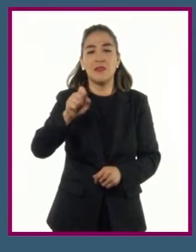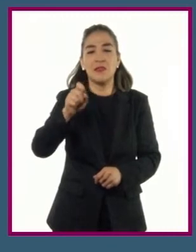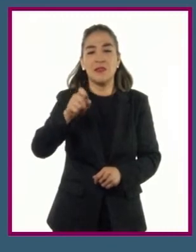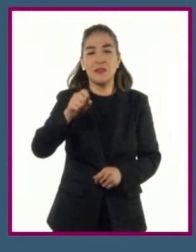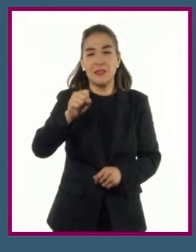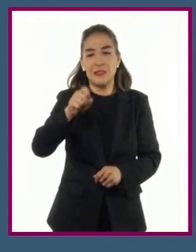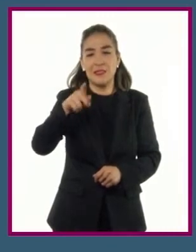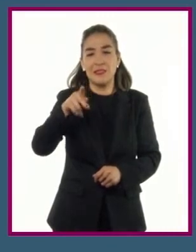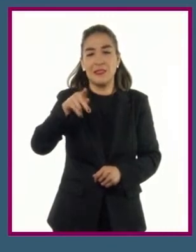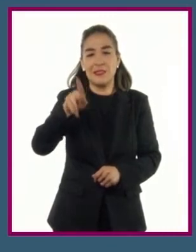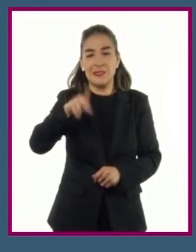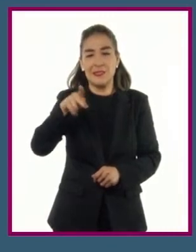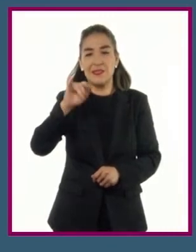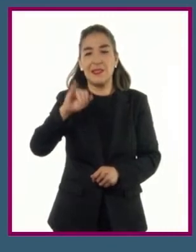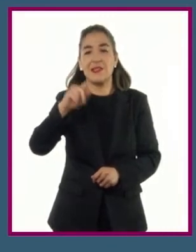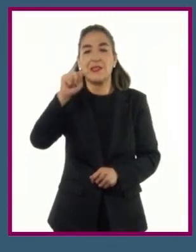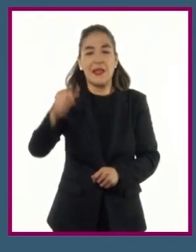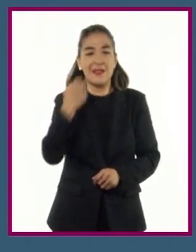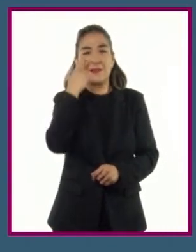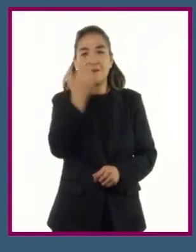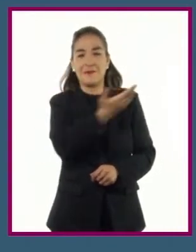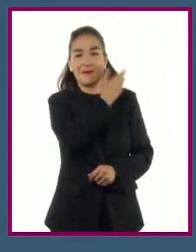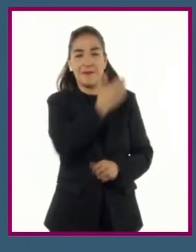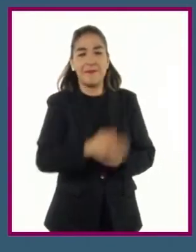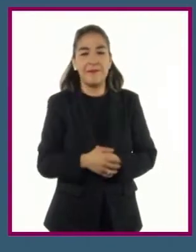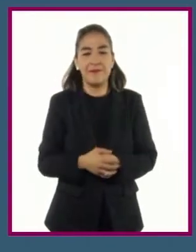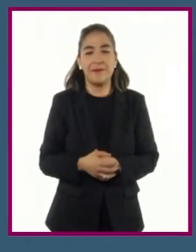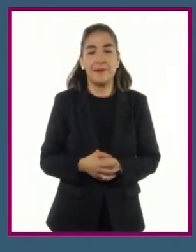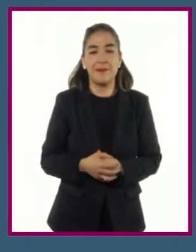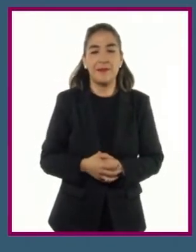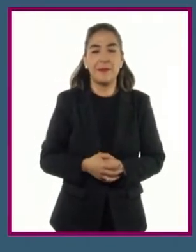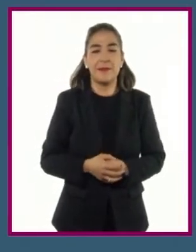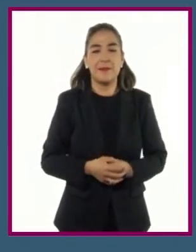en 3.28%, silicio